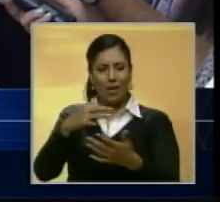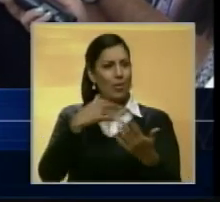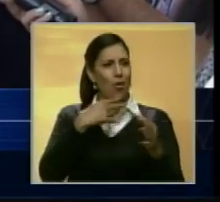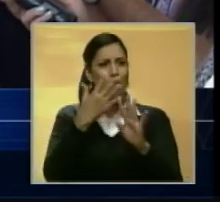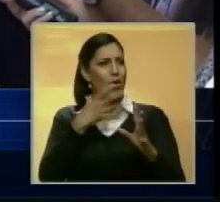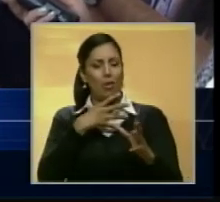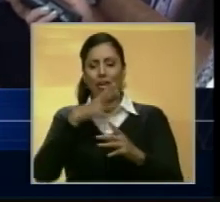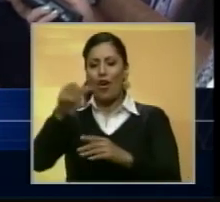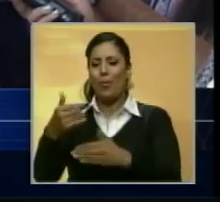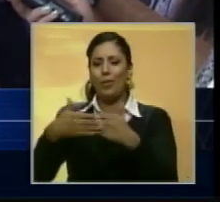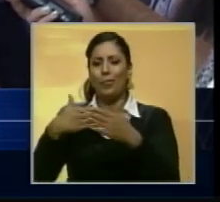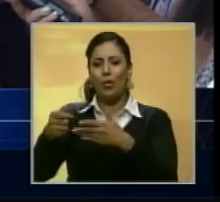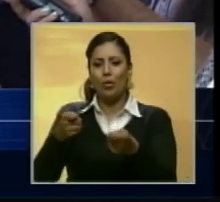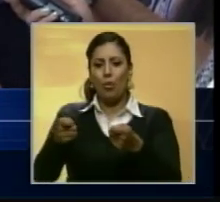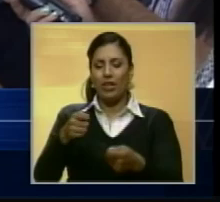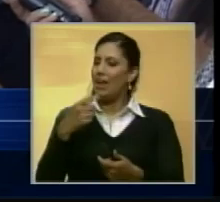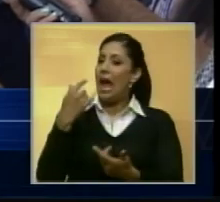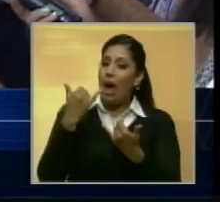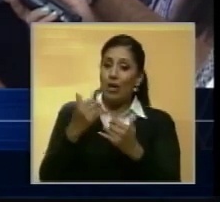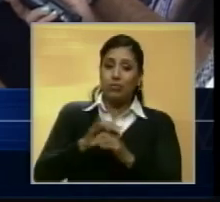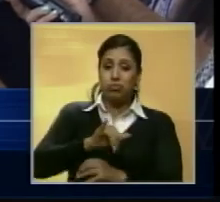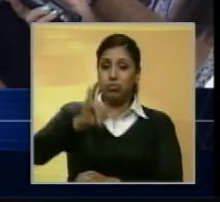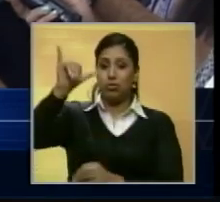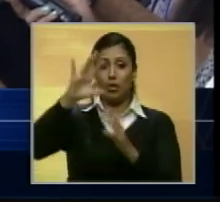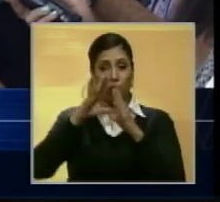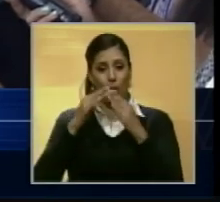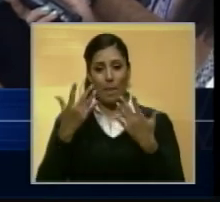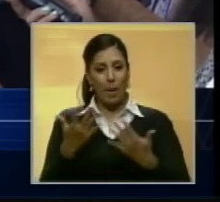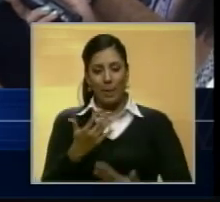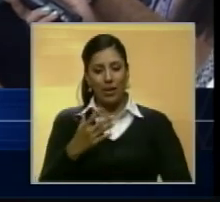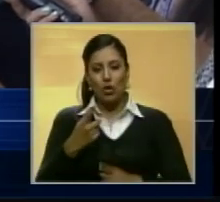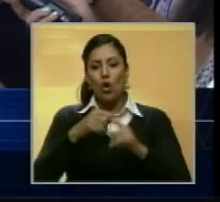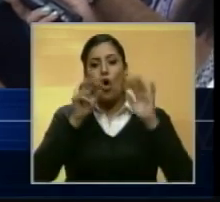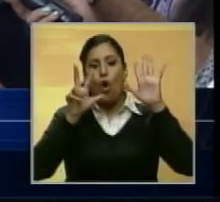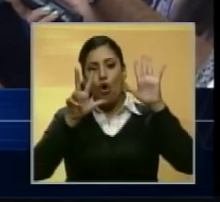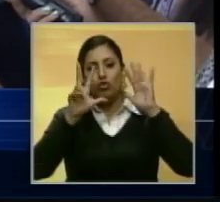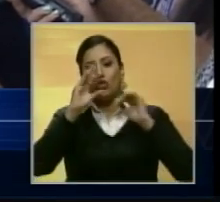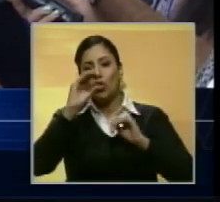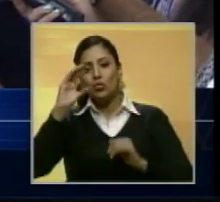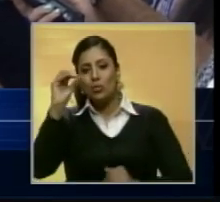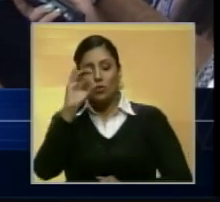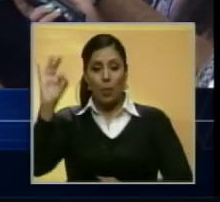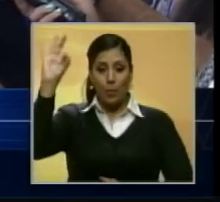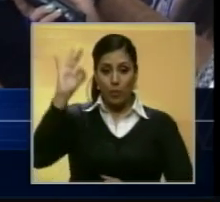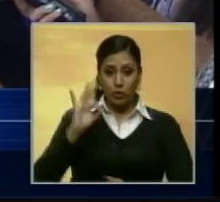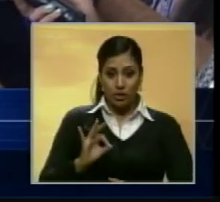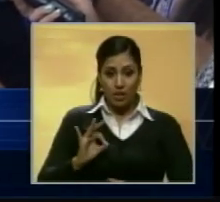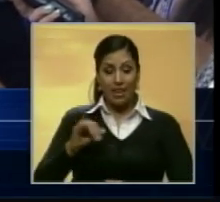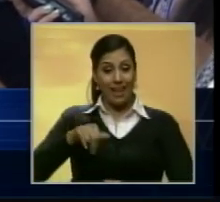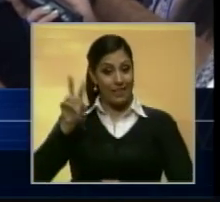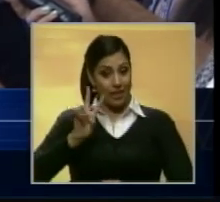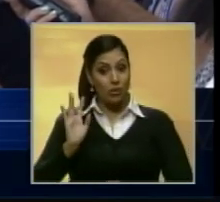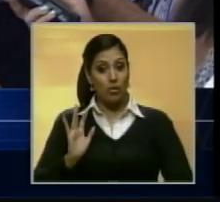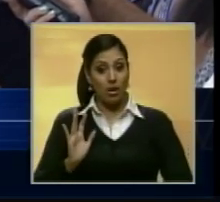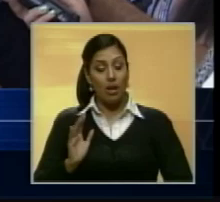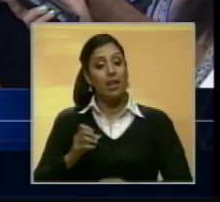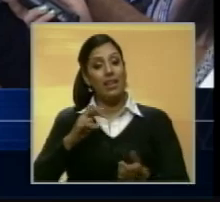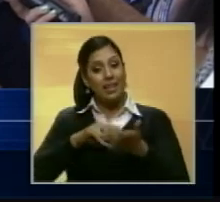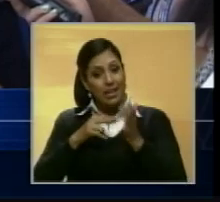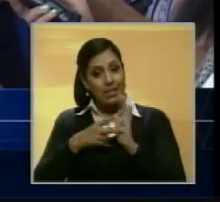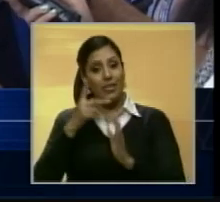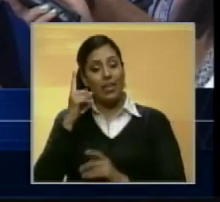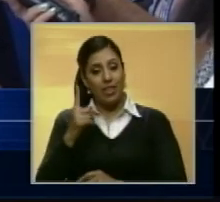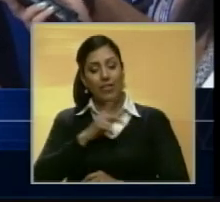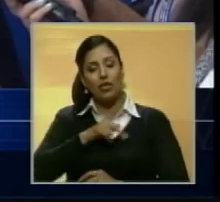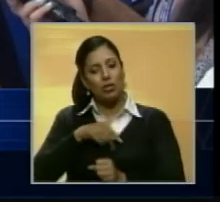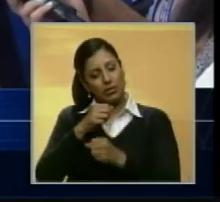venezolana. La inflación hasta el momento alcanza la cifra de 800% en Venezuela, lo que indica que deberíamos